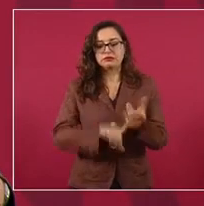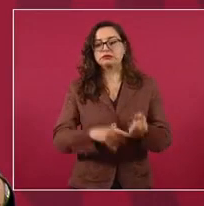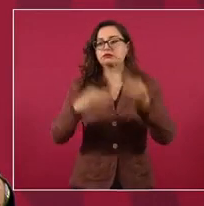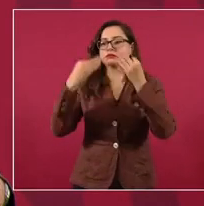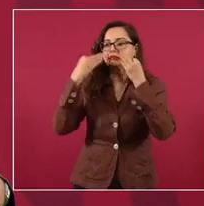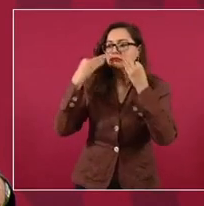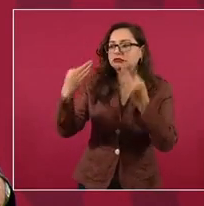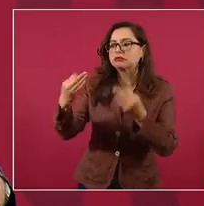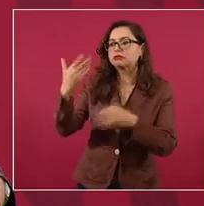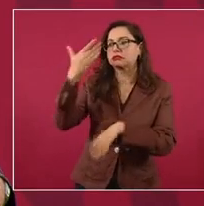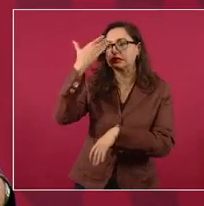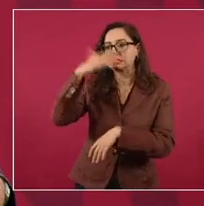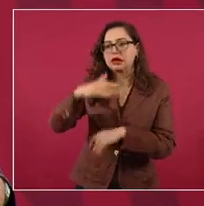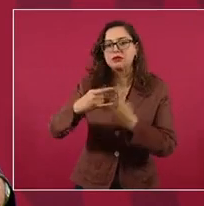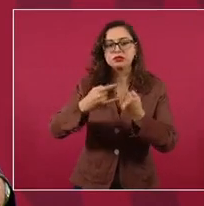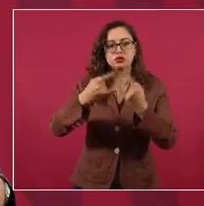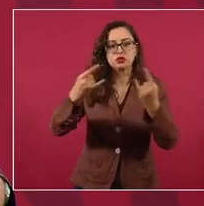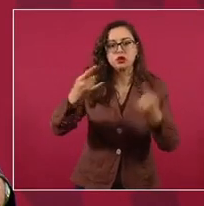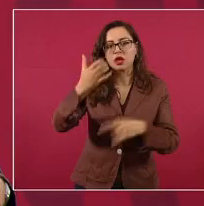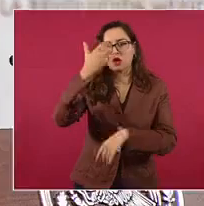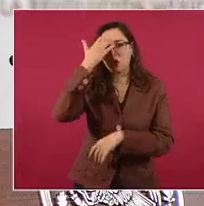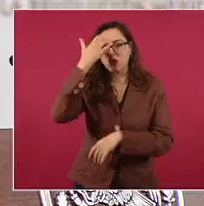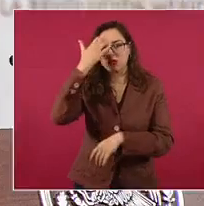con este caso.